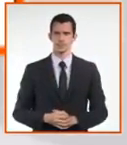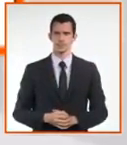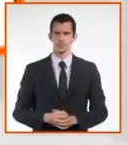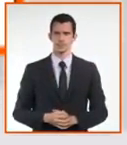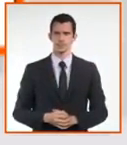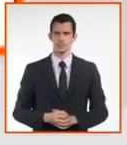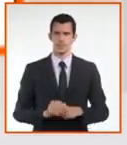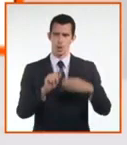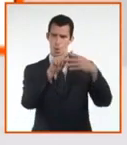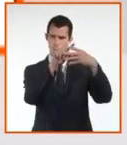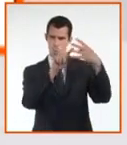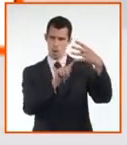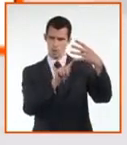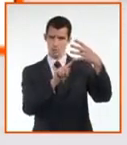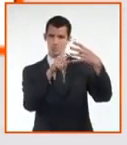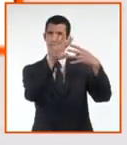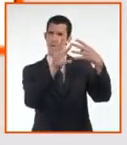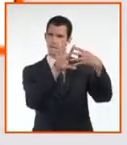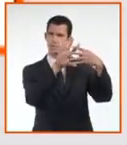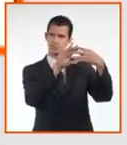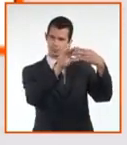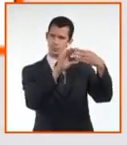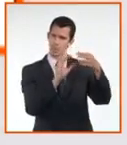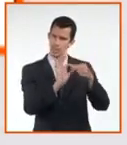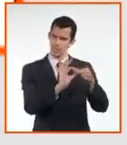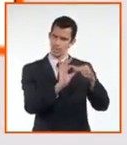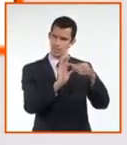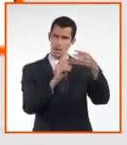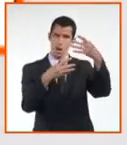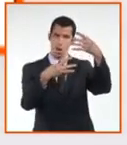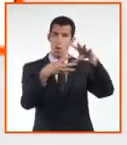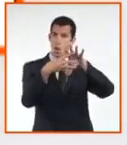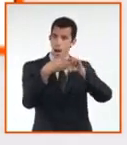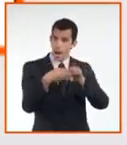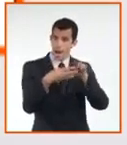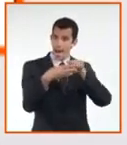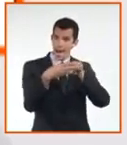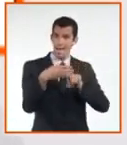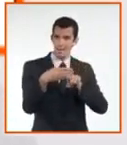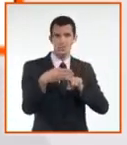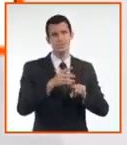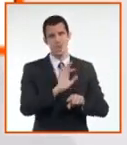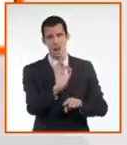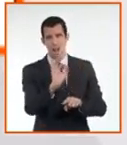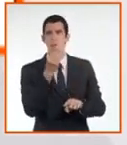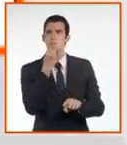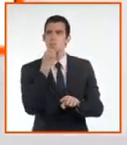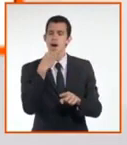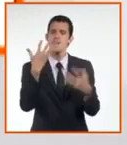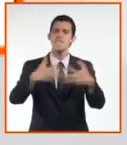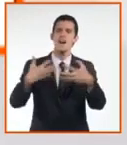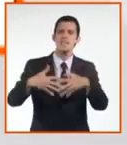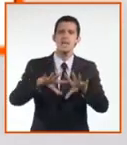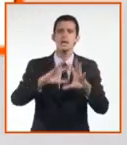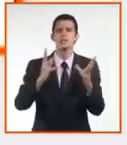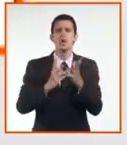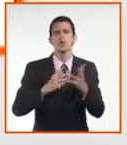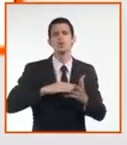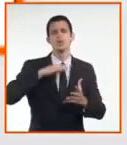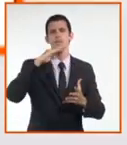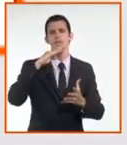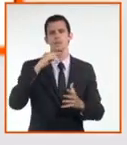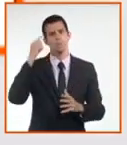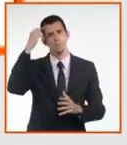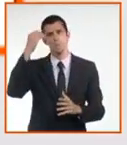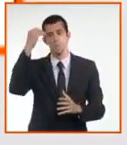tenemos cloro y hace ponzio en este momento en la persona se entregó todo a principios de año toda la materia prima la gota y el cloro de hace poco